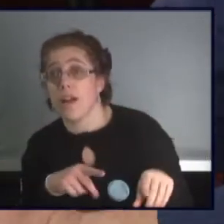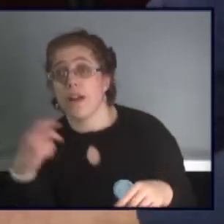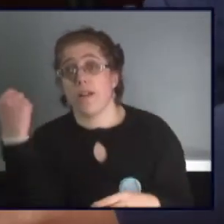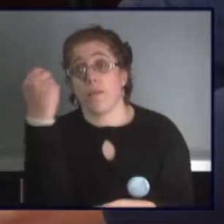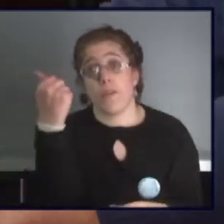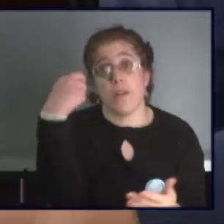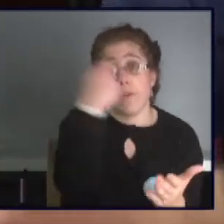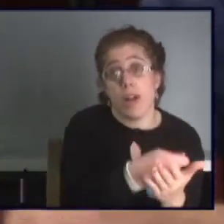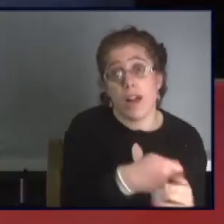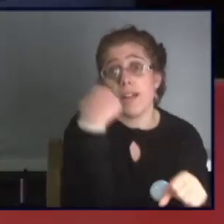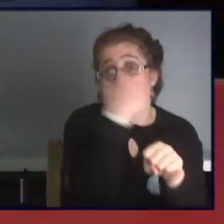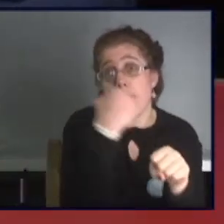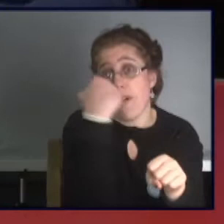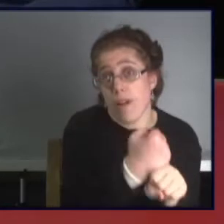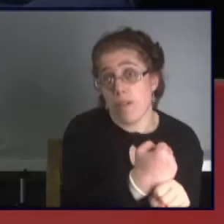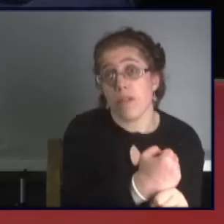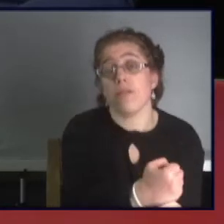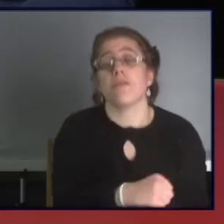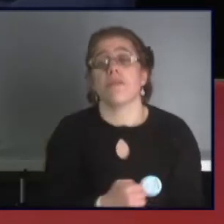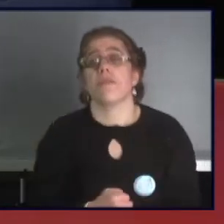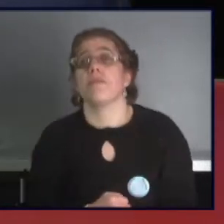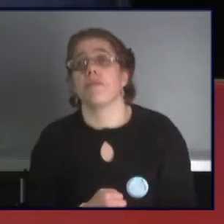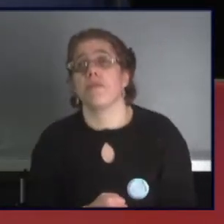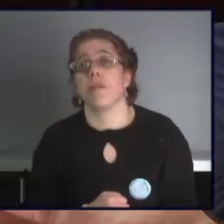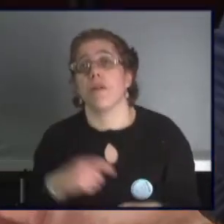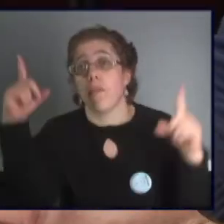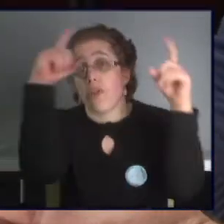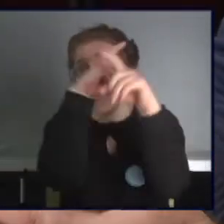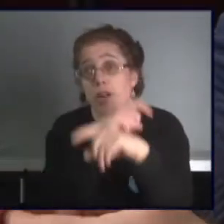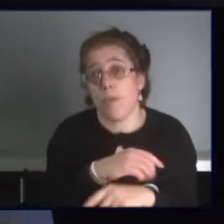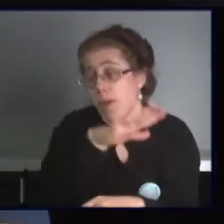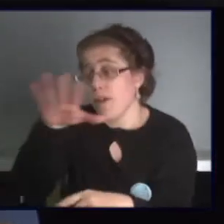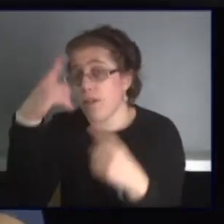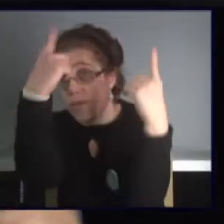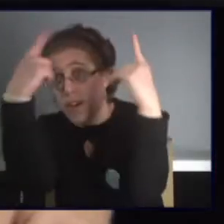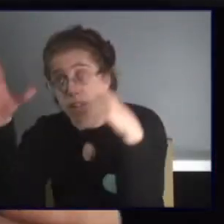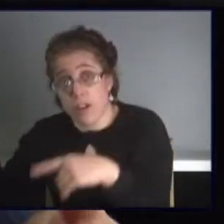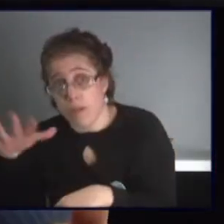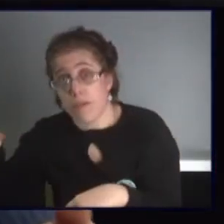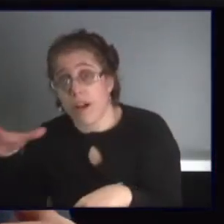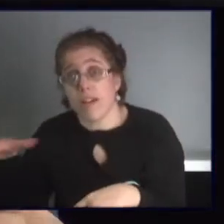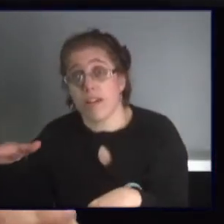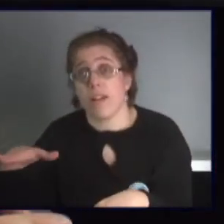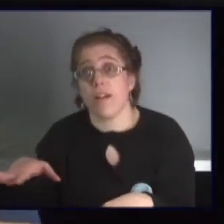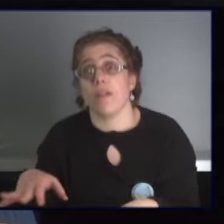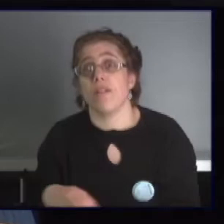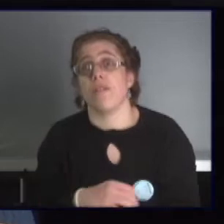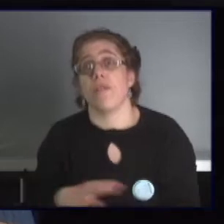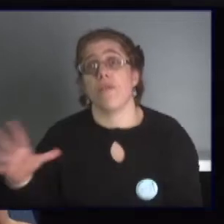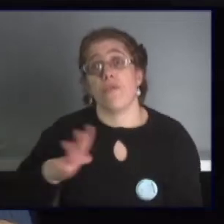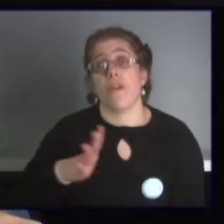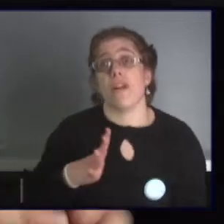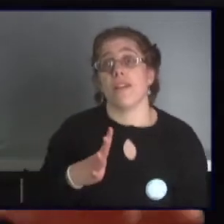desempleo este los problemas en los barrios de obras públicas falta de obras